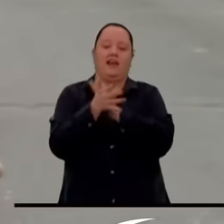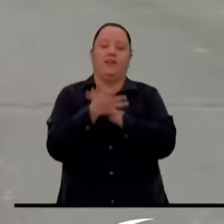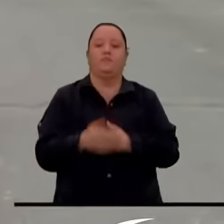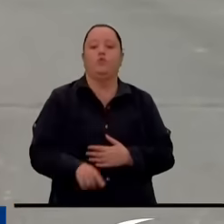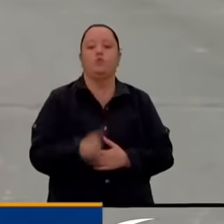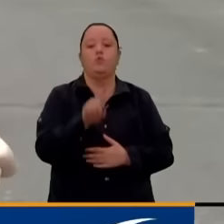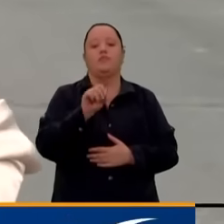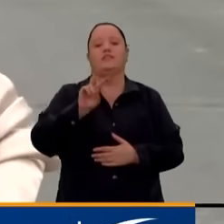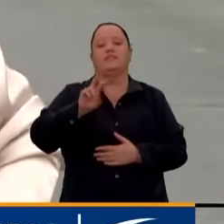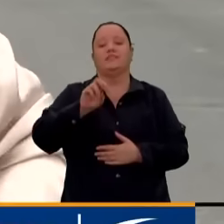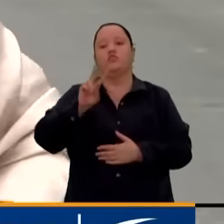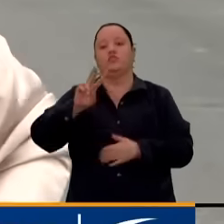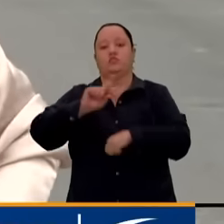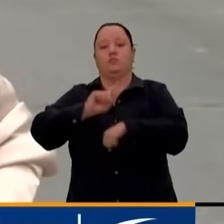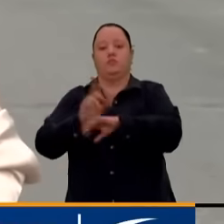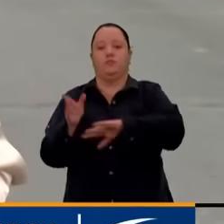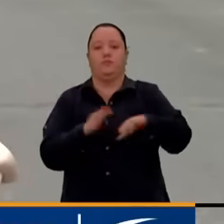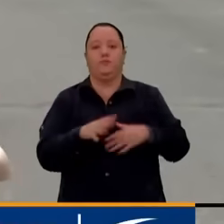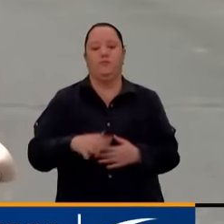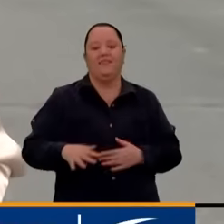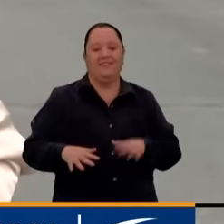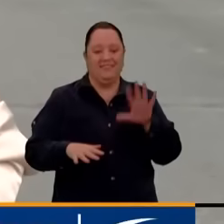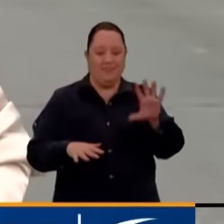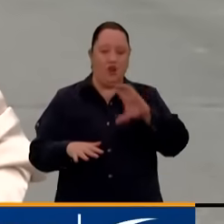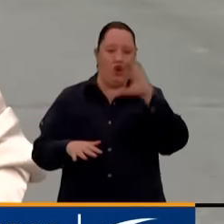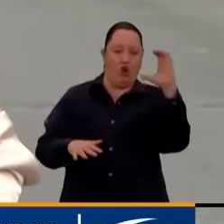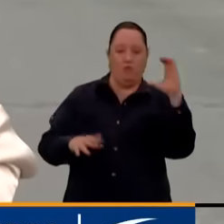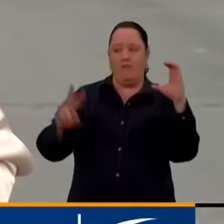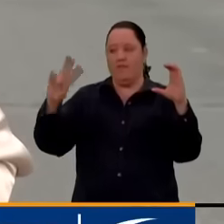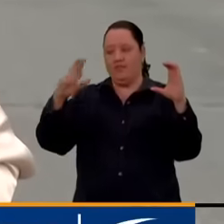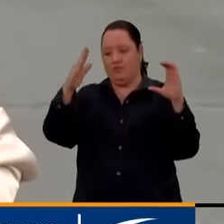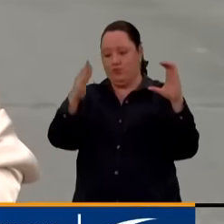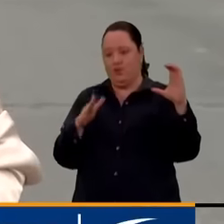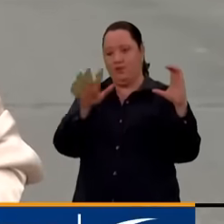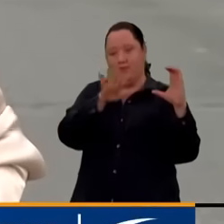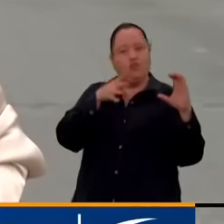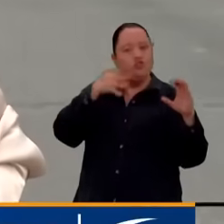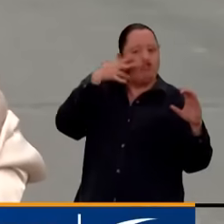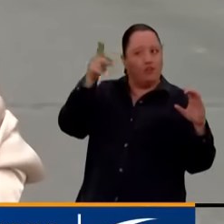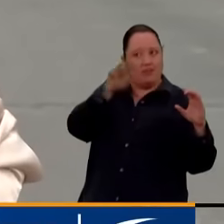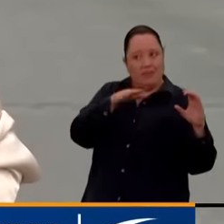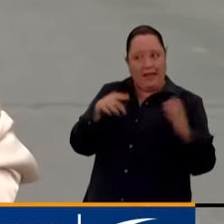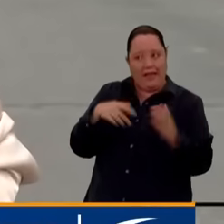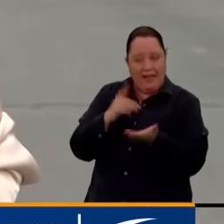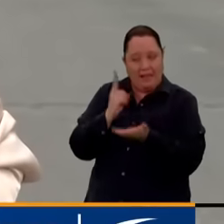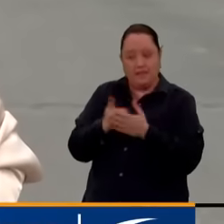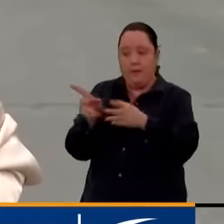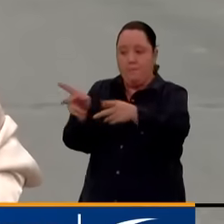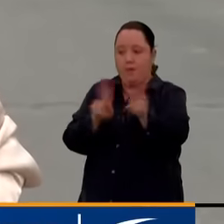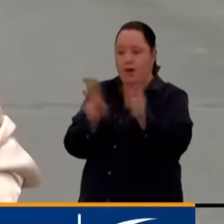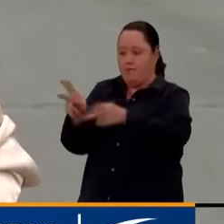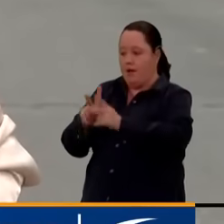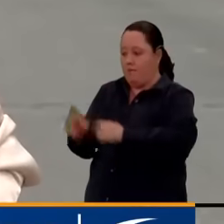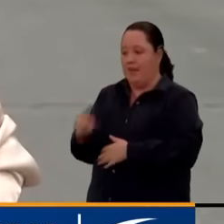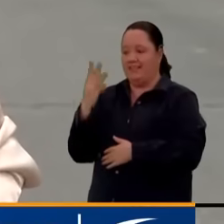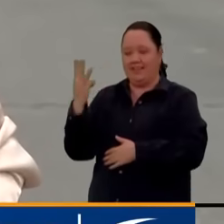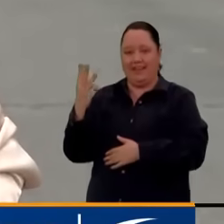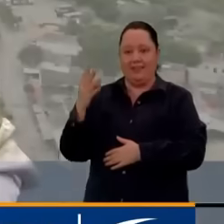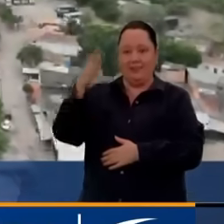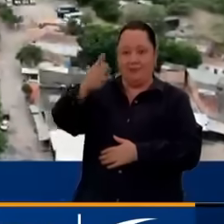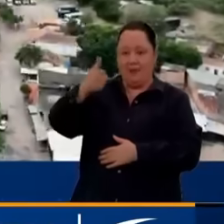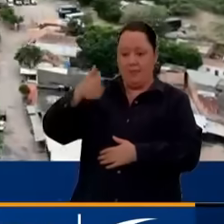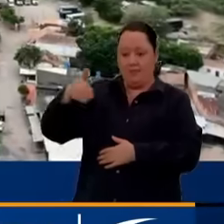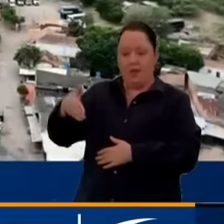1:02. Bueno, aquí en la frontera colombo-venezolana, en territorio norte santandereano, los tres puentes que comunican a los dos países amanecieron